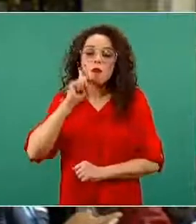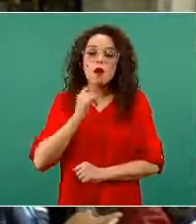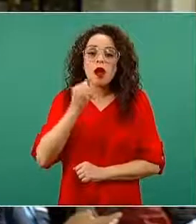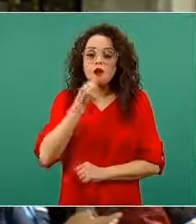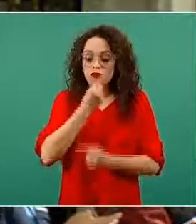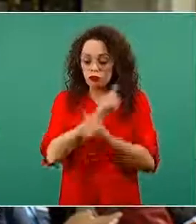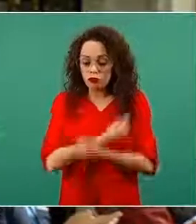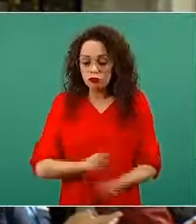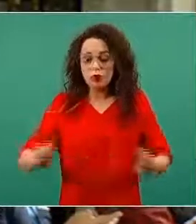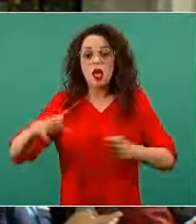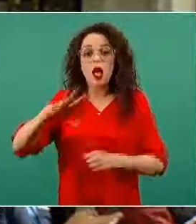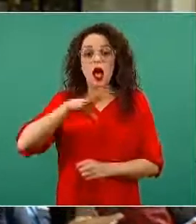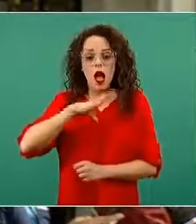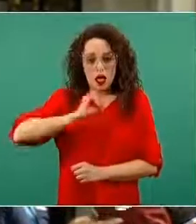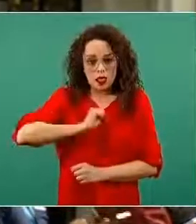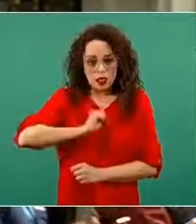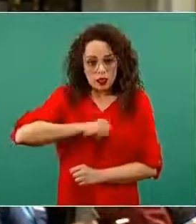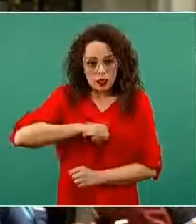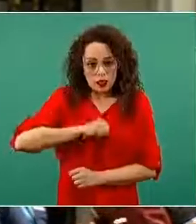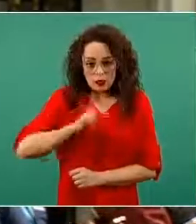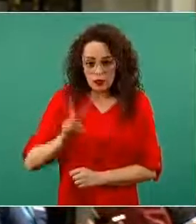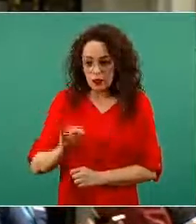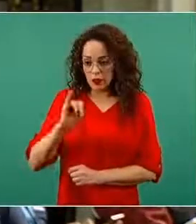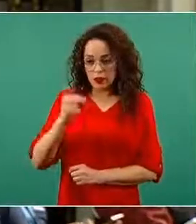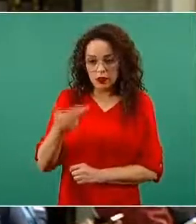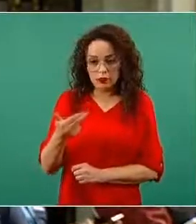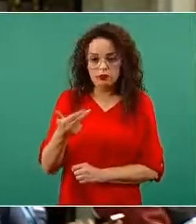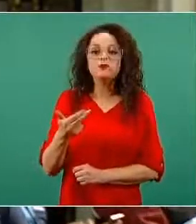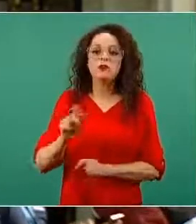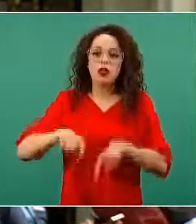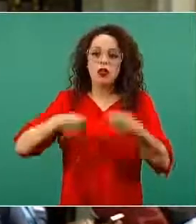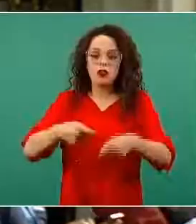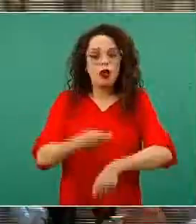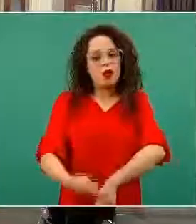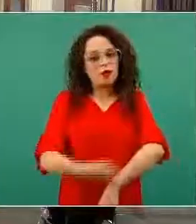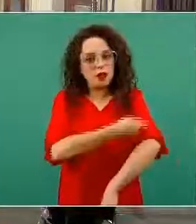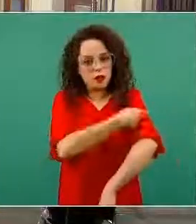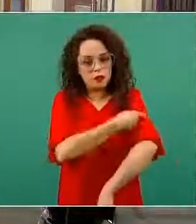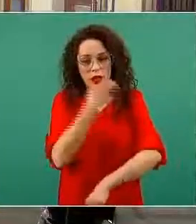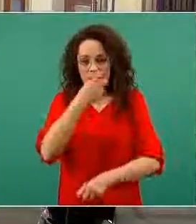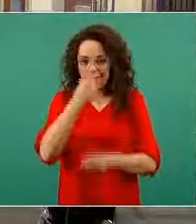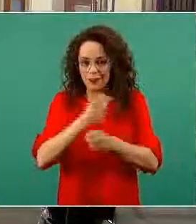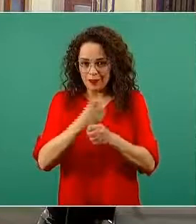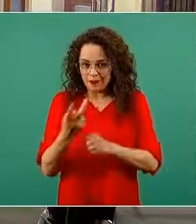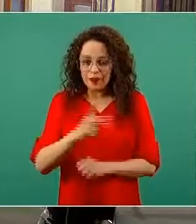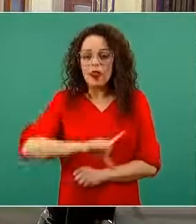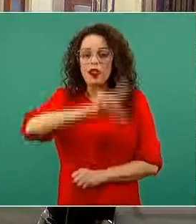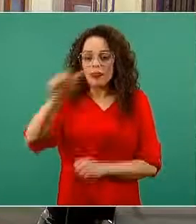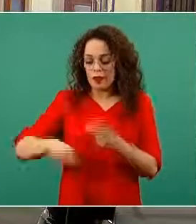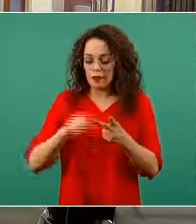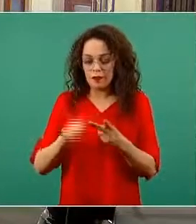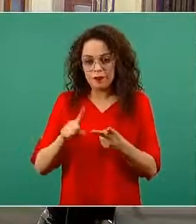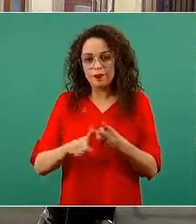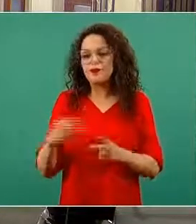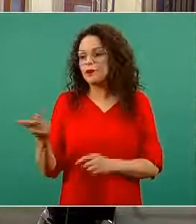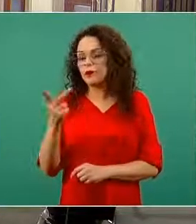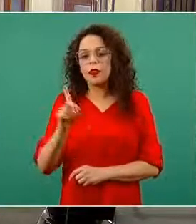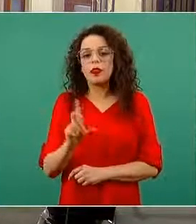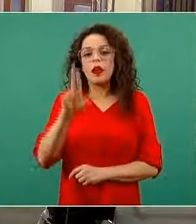contaminados con VIH y van a recibir la vacuna contra el COVID-19? Esa es la primera pregunta y después vamos con la doctora Feldman.